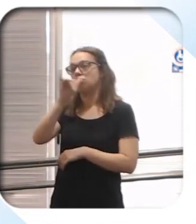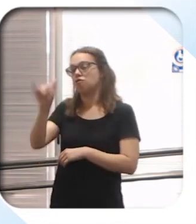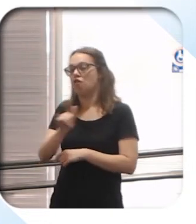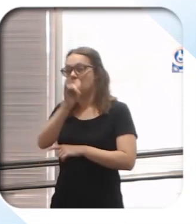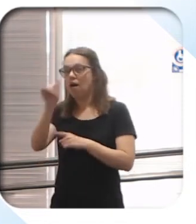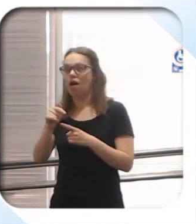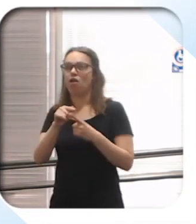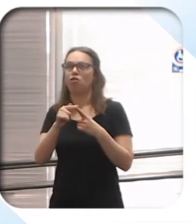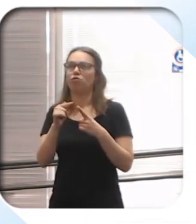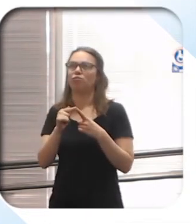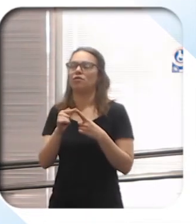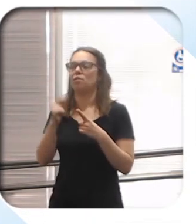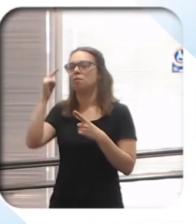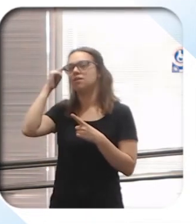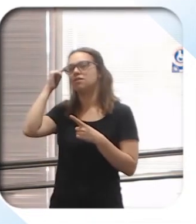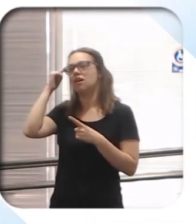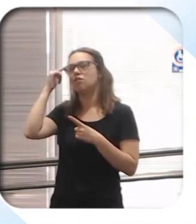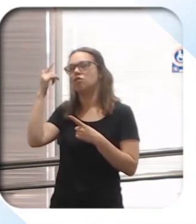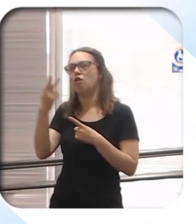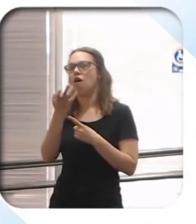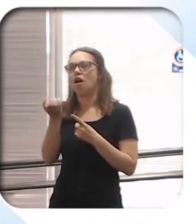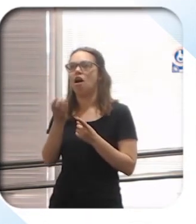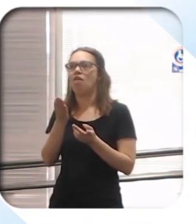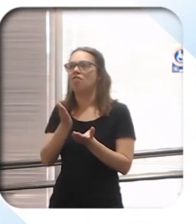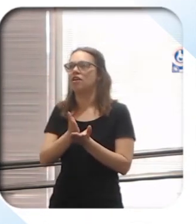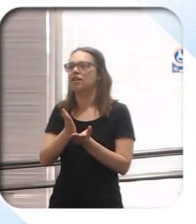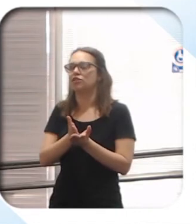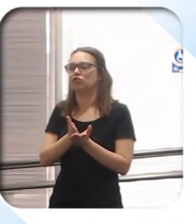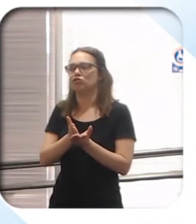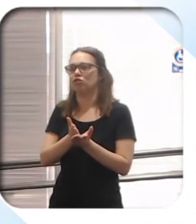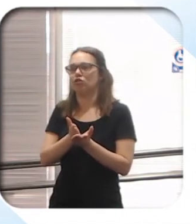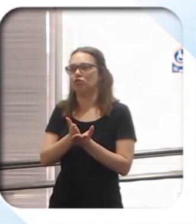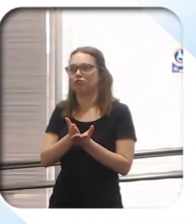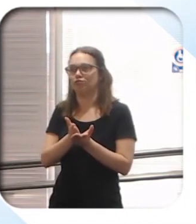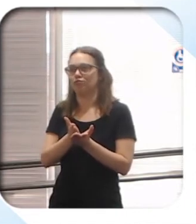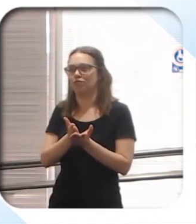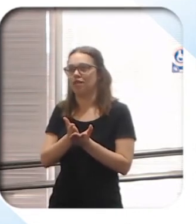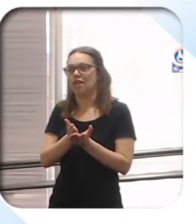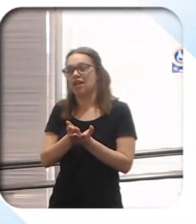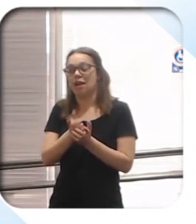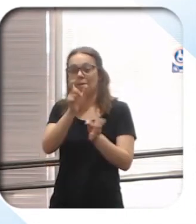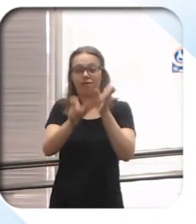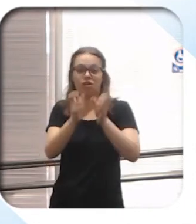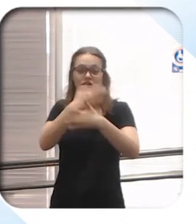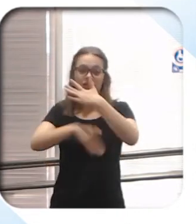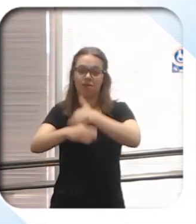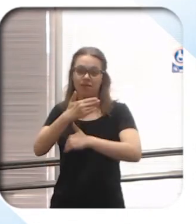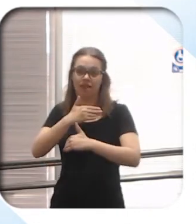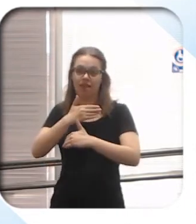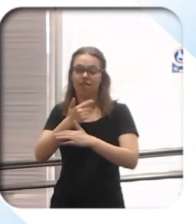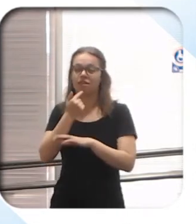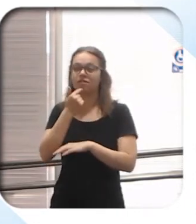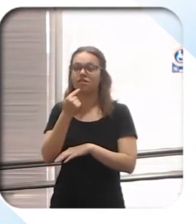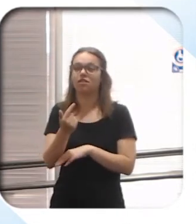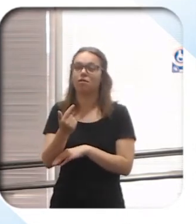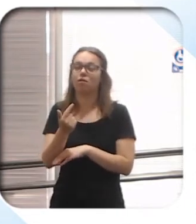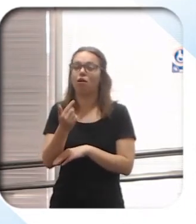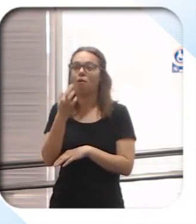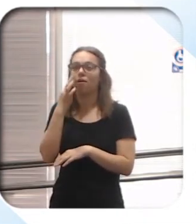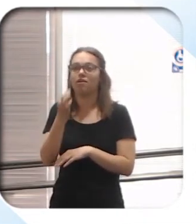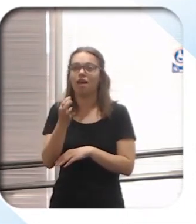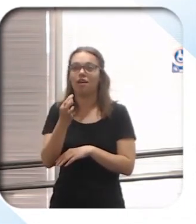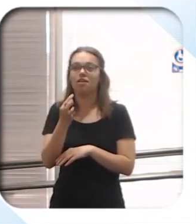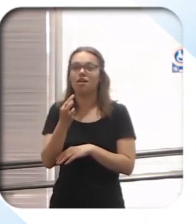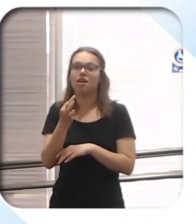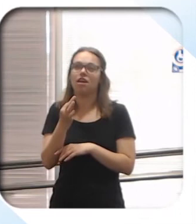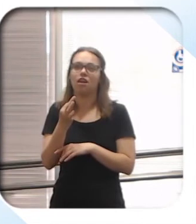ver, pensando en los derechos, si queremos pensar en los derechos de las personas con discapacidad, podemos basarnos realmente en los derechos